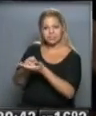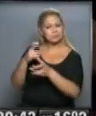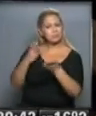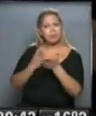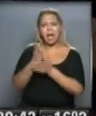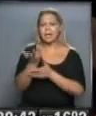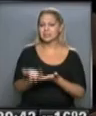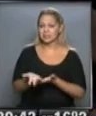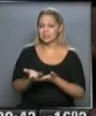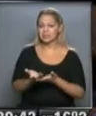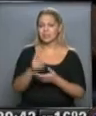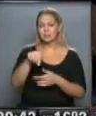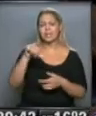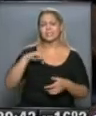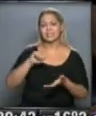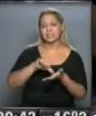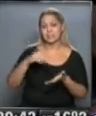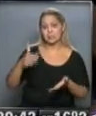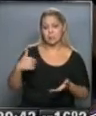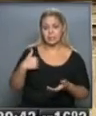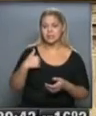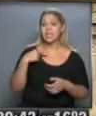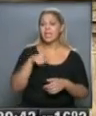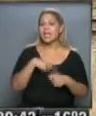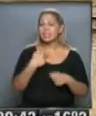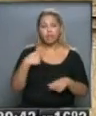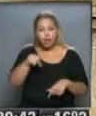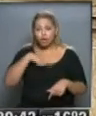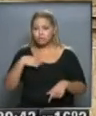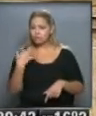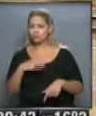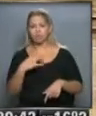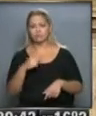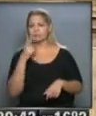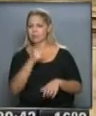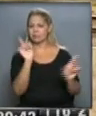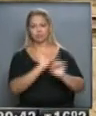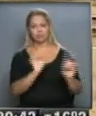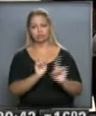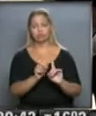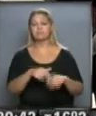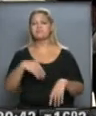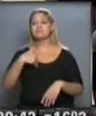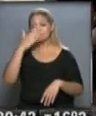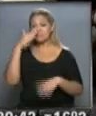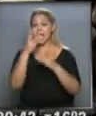vida este país. Y eso no lo podemos permitir. Y para terminar,